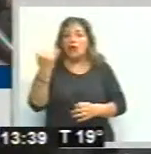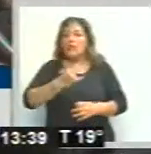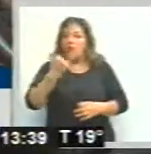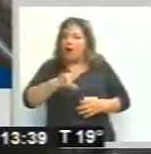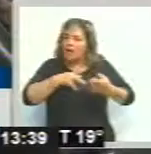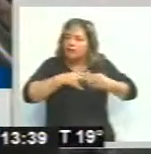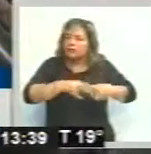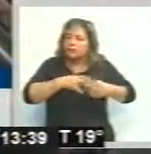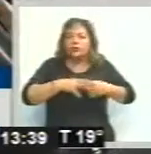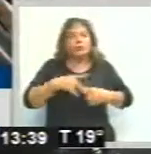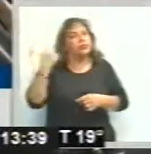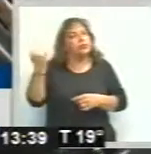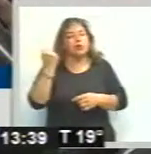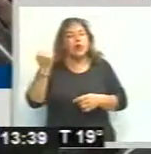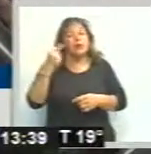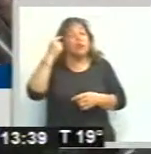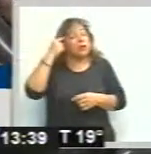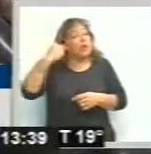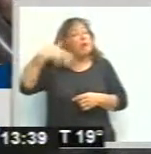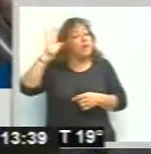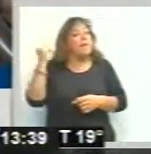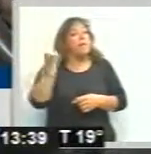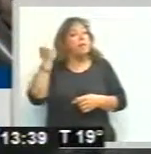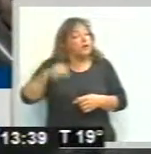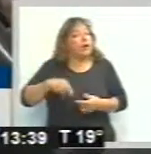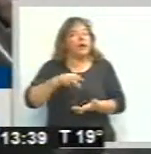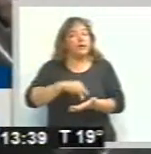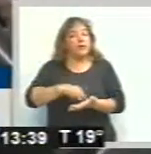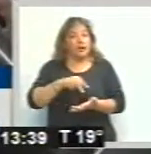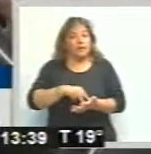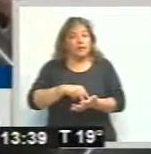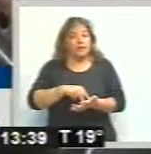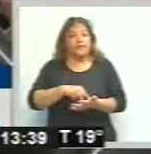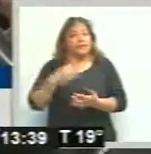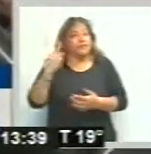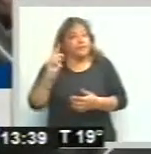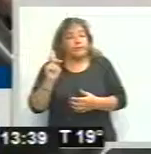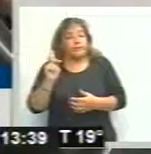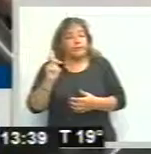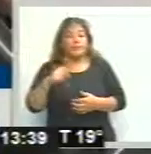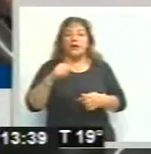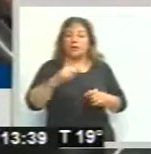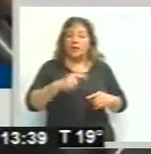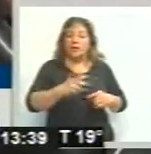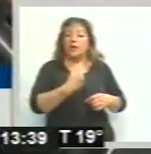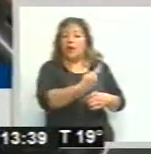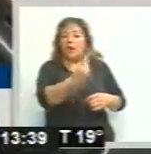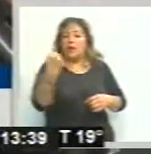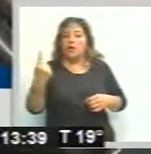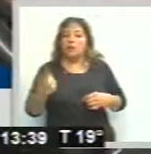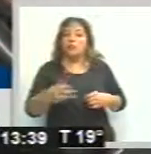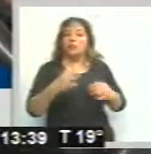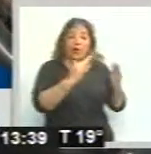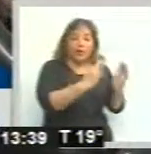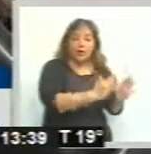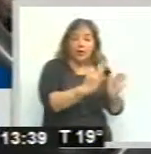tecnológico importante, creo que uno de los más importantes que tiene Salta. Pero lo vamos a dotar a cada uno de los servicios